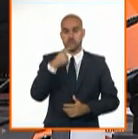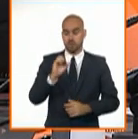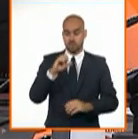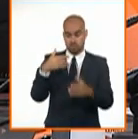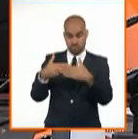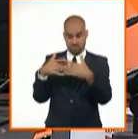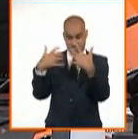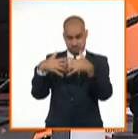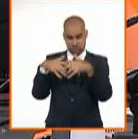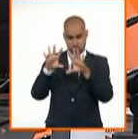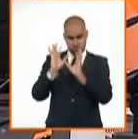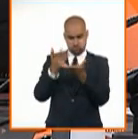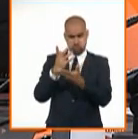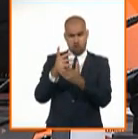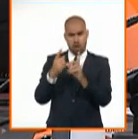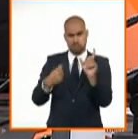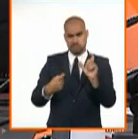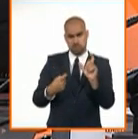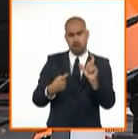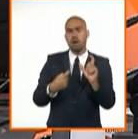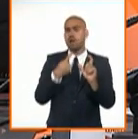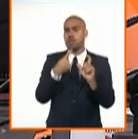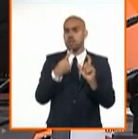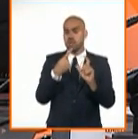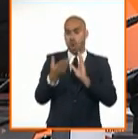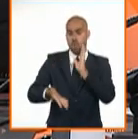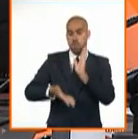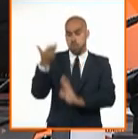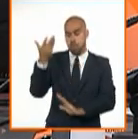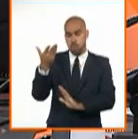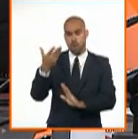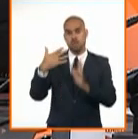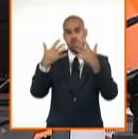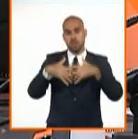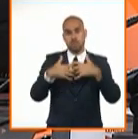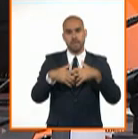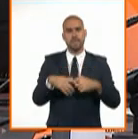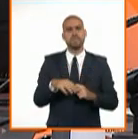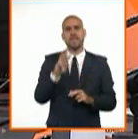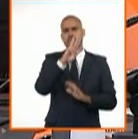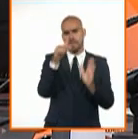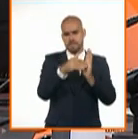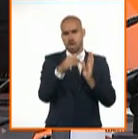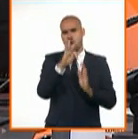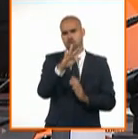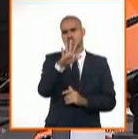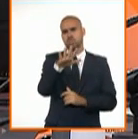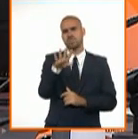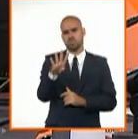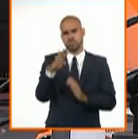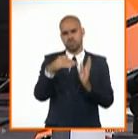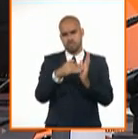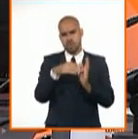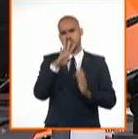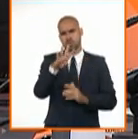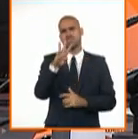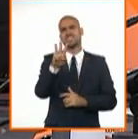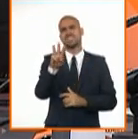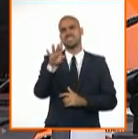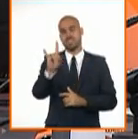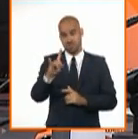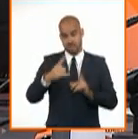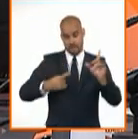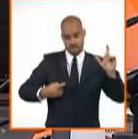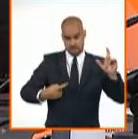civiles elevó la producción anual de 33 millones 854 mil 439 rifles y escopetas